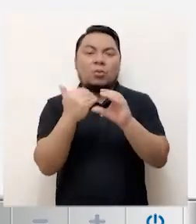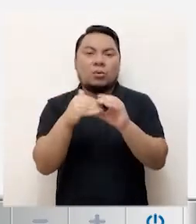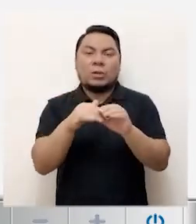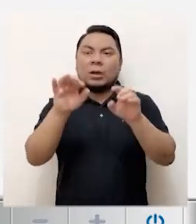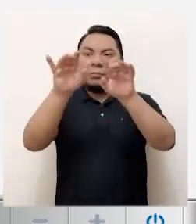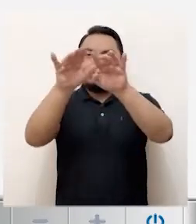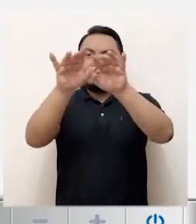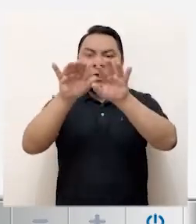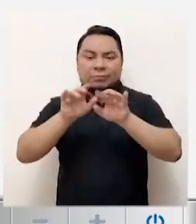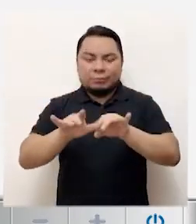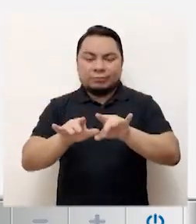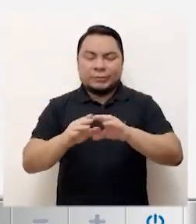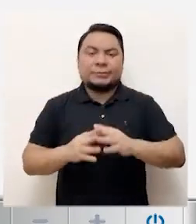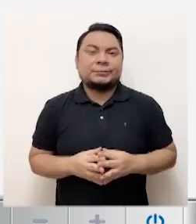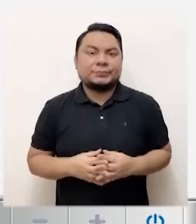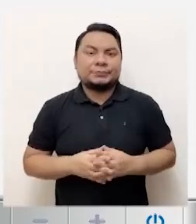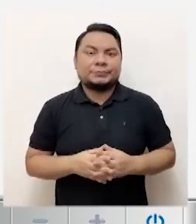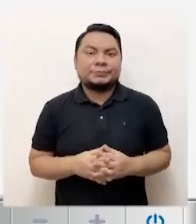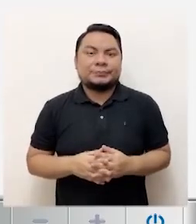electrónico.